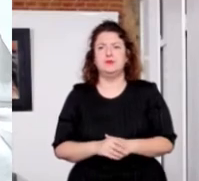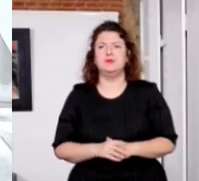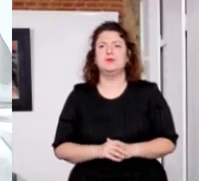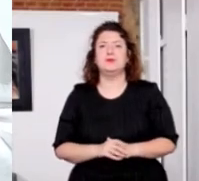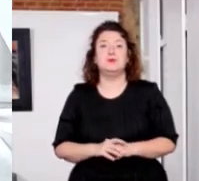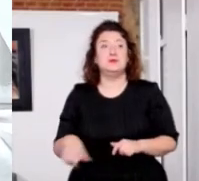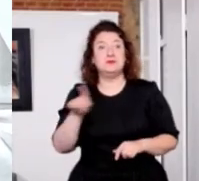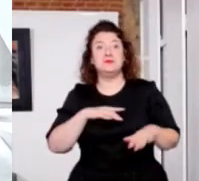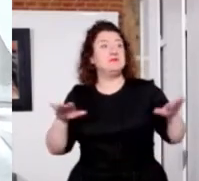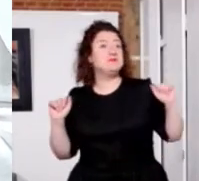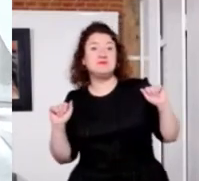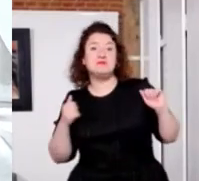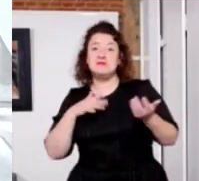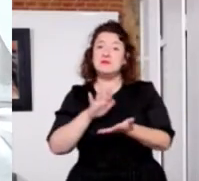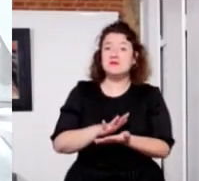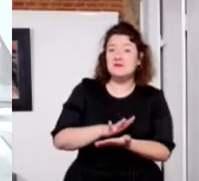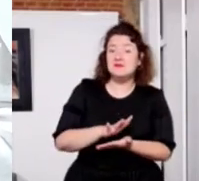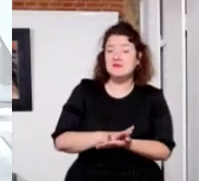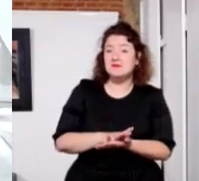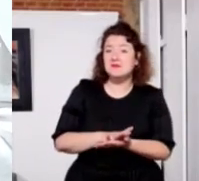Y nos quedamos tan tranquilos.